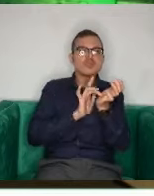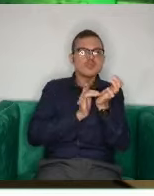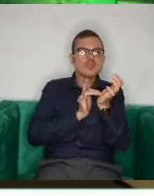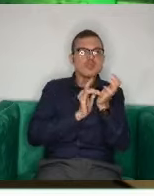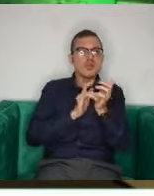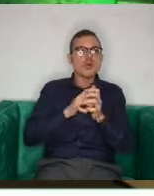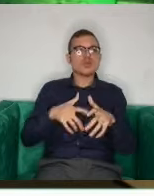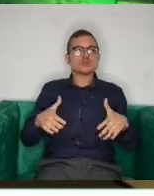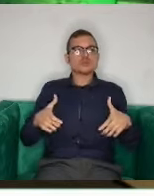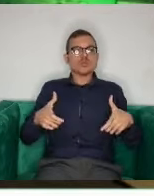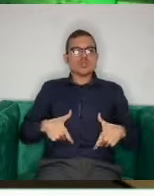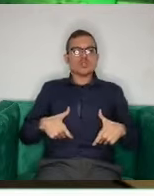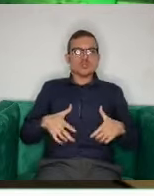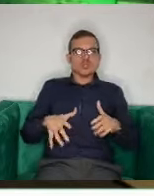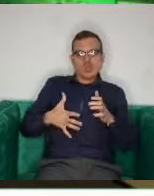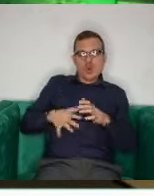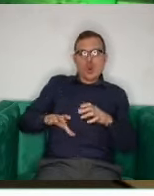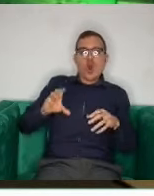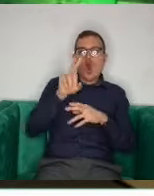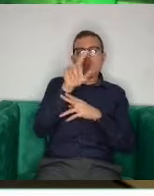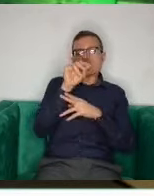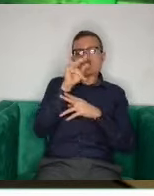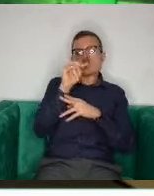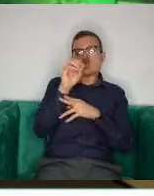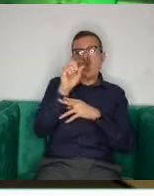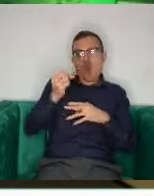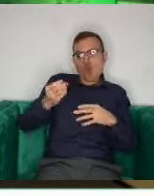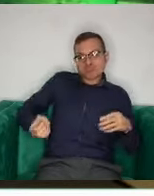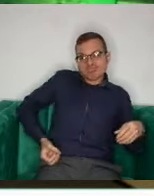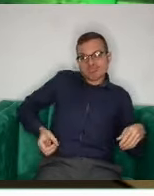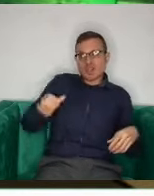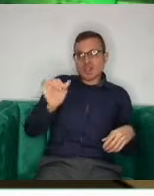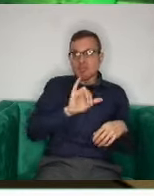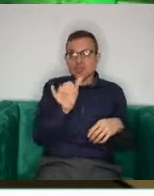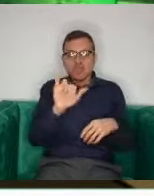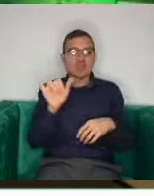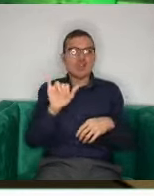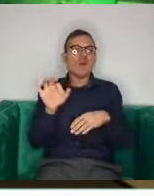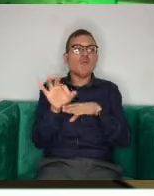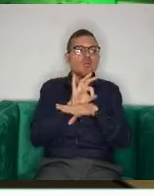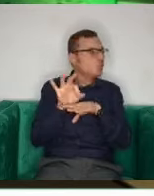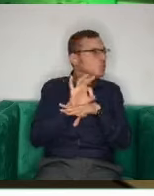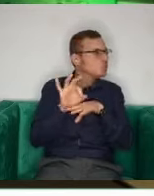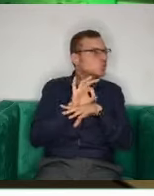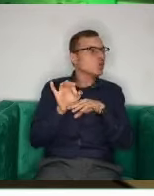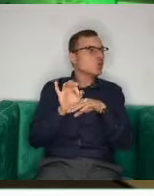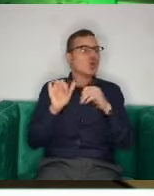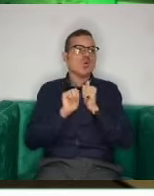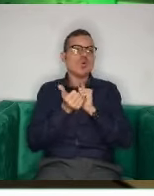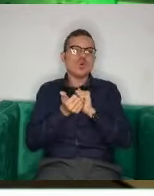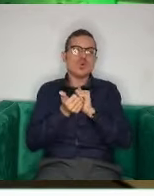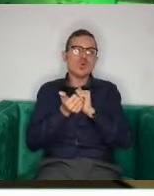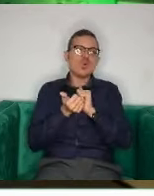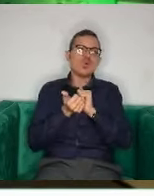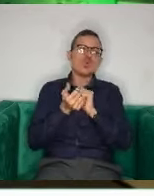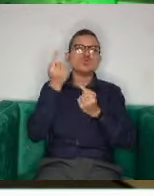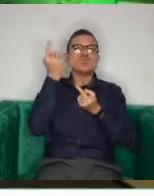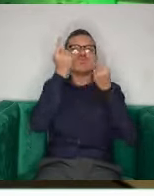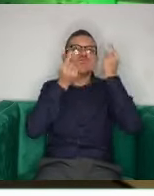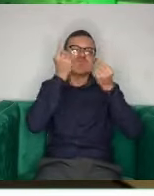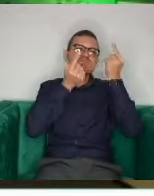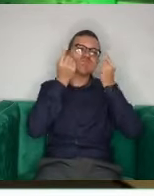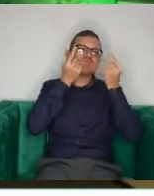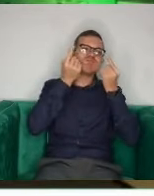funcionar. Uh-huh. Así que son factores que siempre yo tengo a la mano y en mente para diseñar